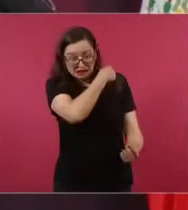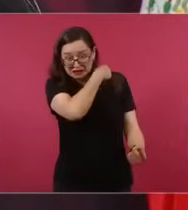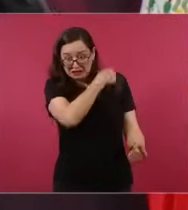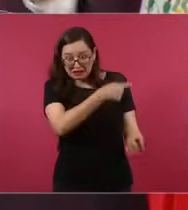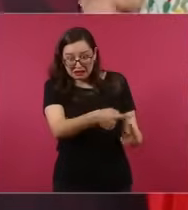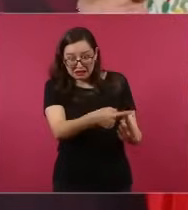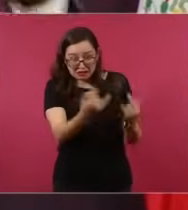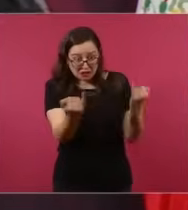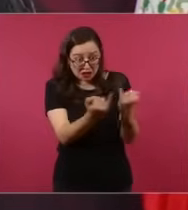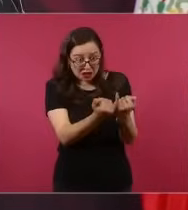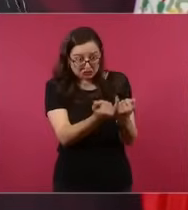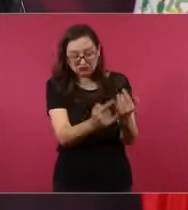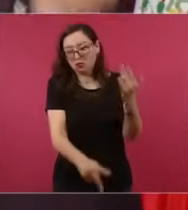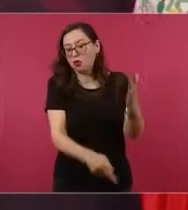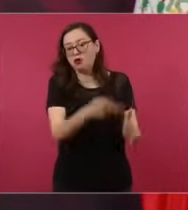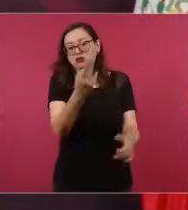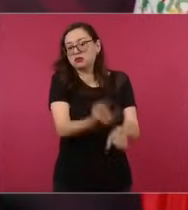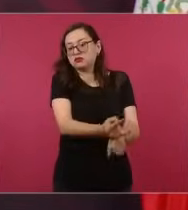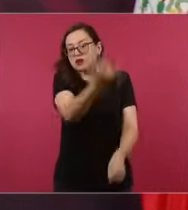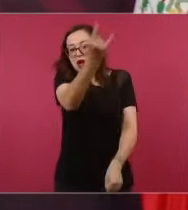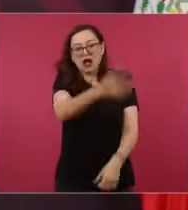pues van al fracaso, aunque